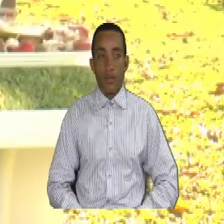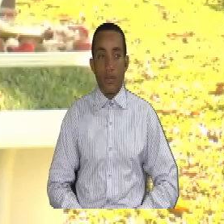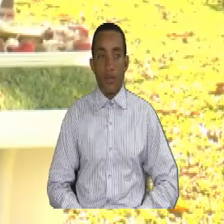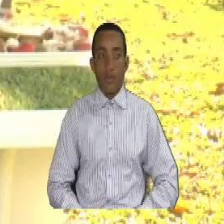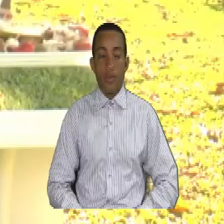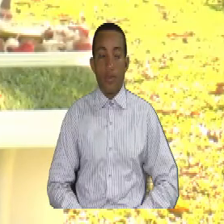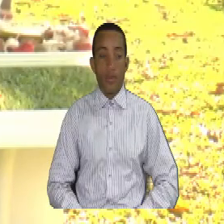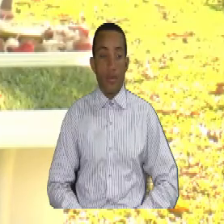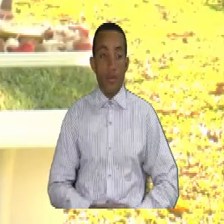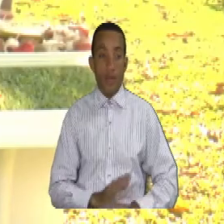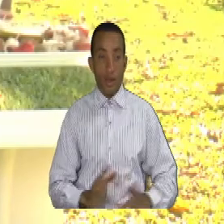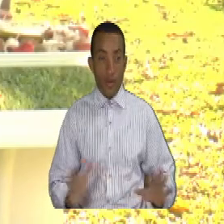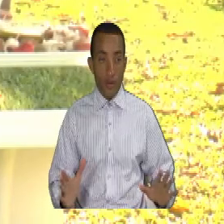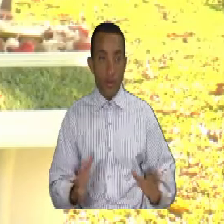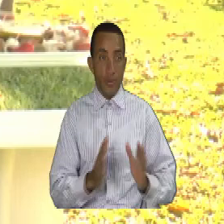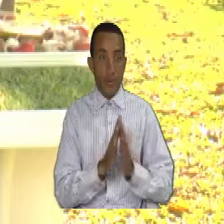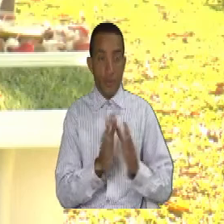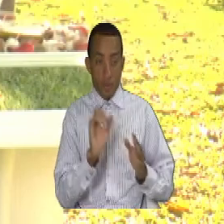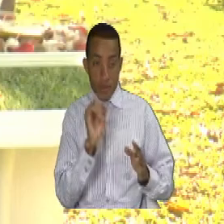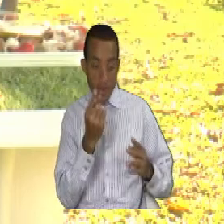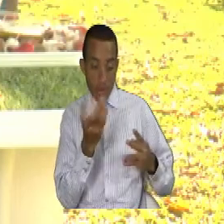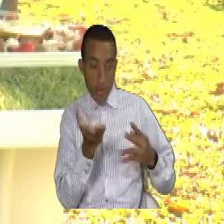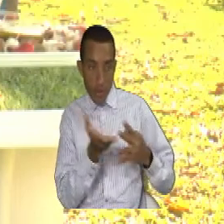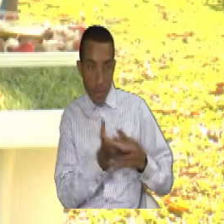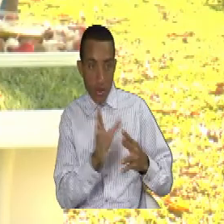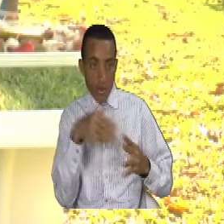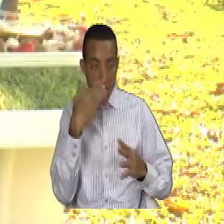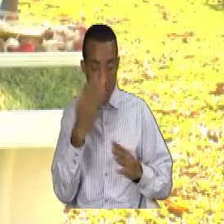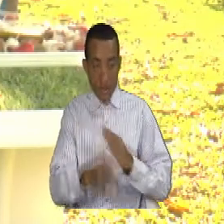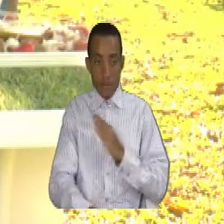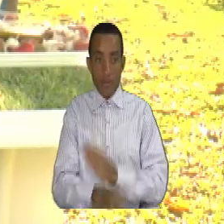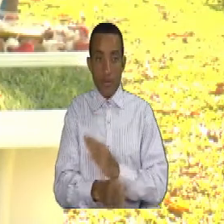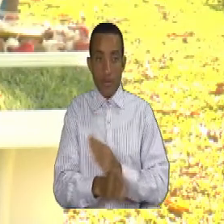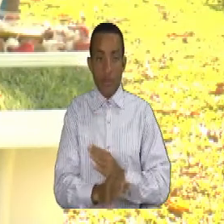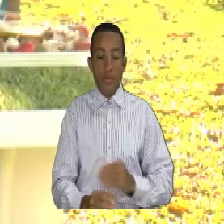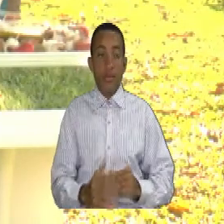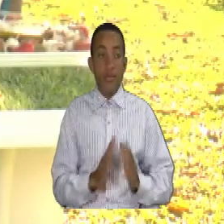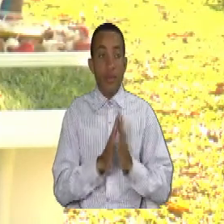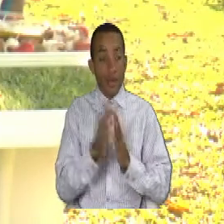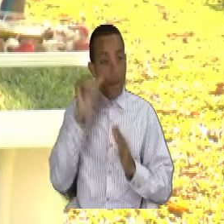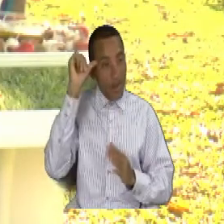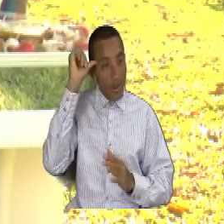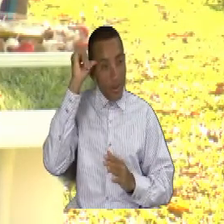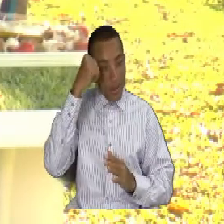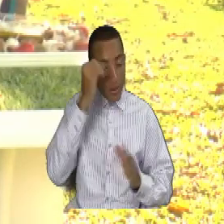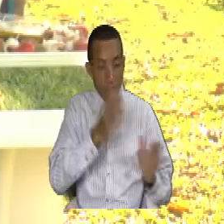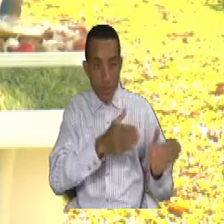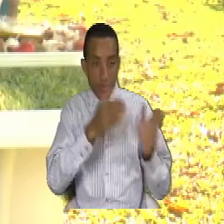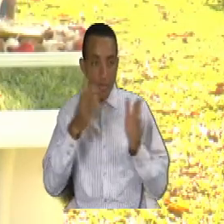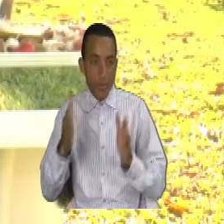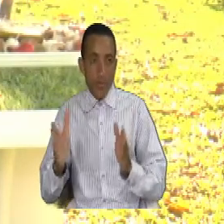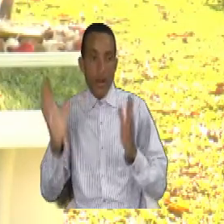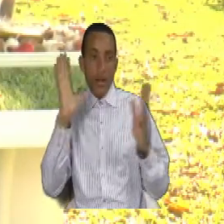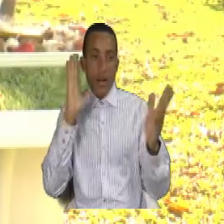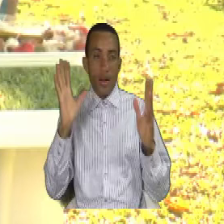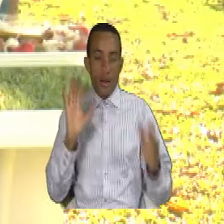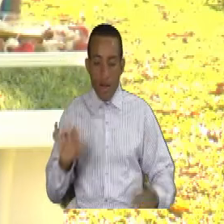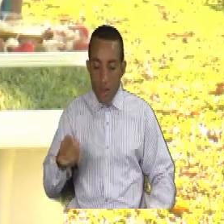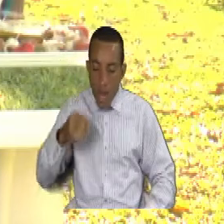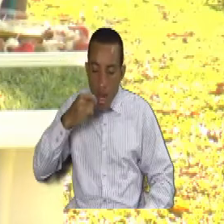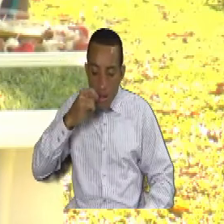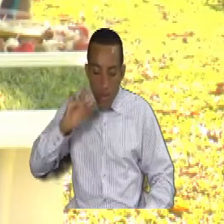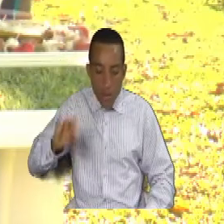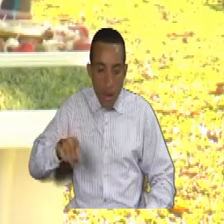Bueno, y llegó el momento de hacer nuestra primera pausa y ya regresamos, recordándoles que en nuestro segundo bloque vamos a hablar de pasabocas gourmet